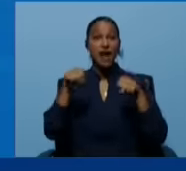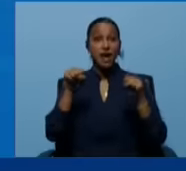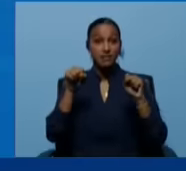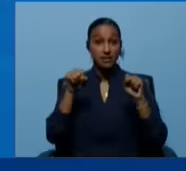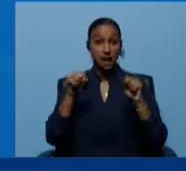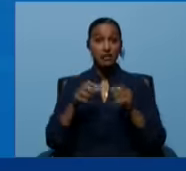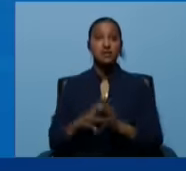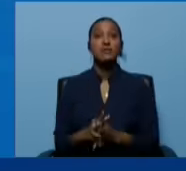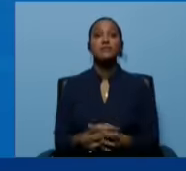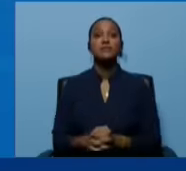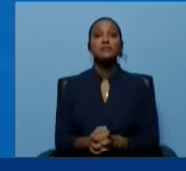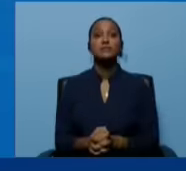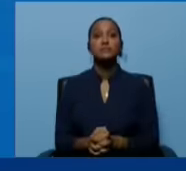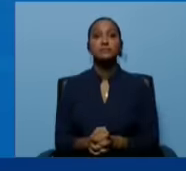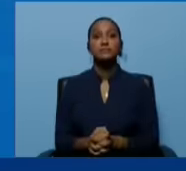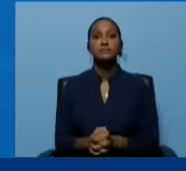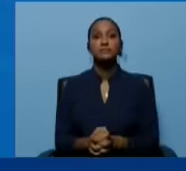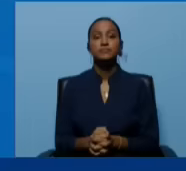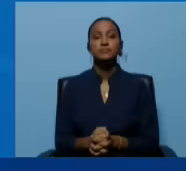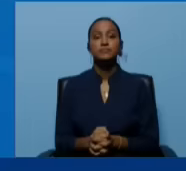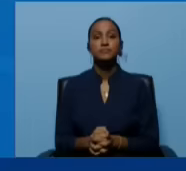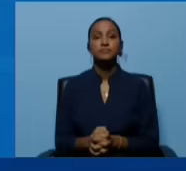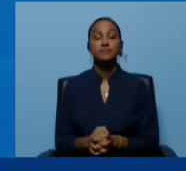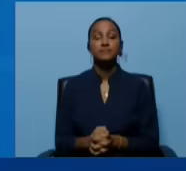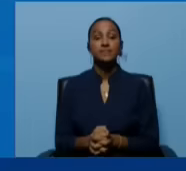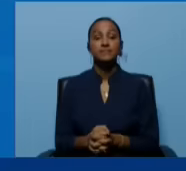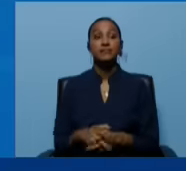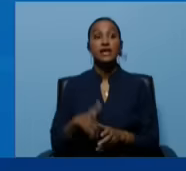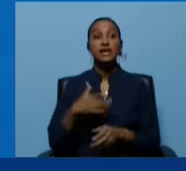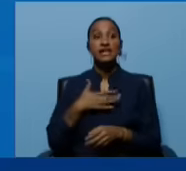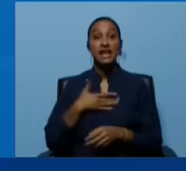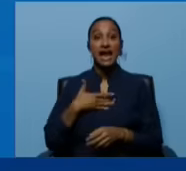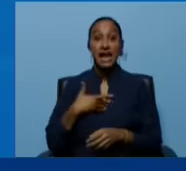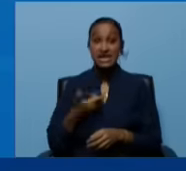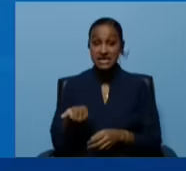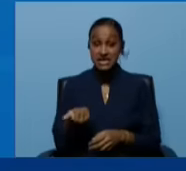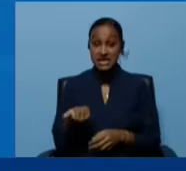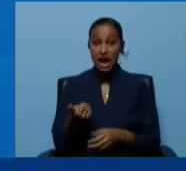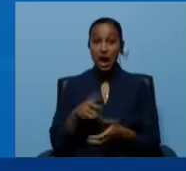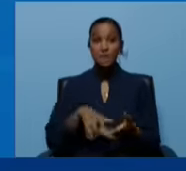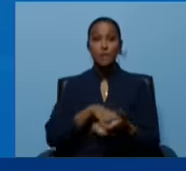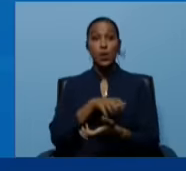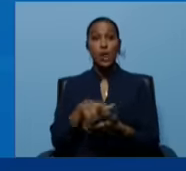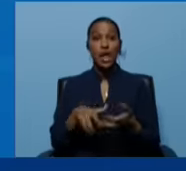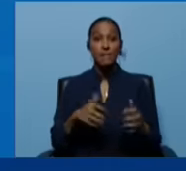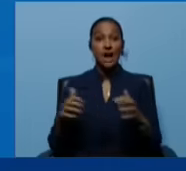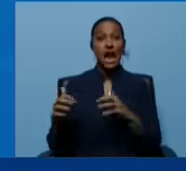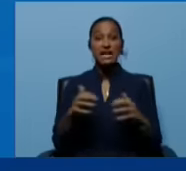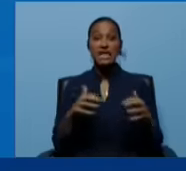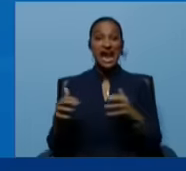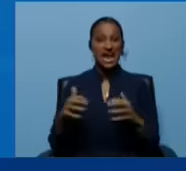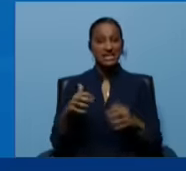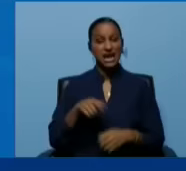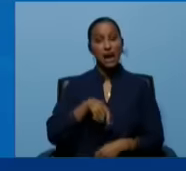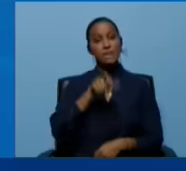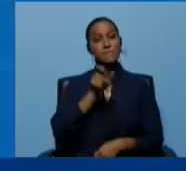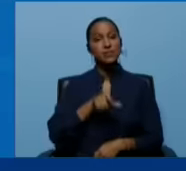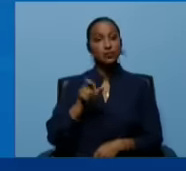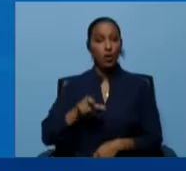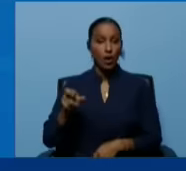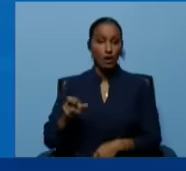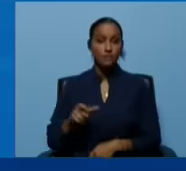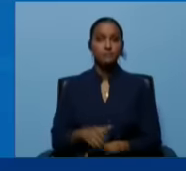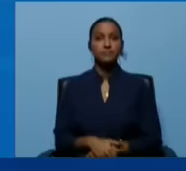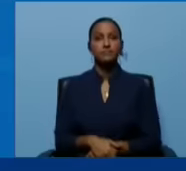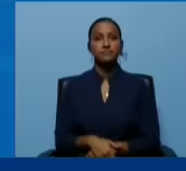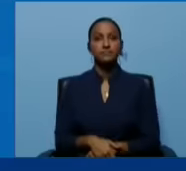violencia generalizada y a una preguerra civil. Querían llevar a Venezuela a un enfrentamiento total,